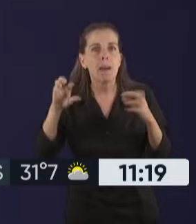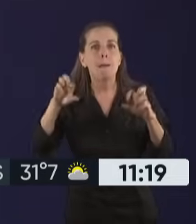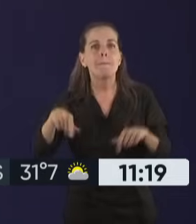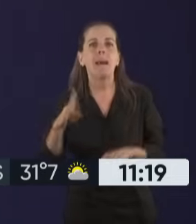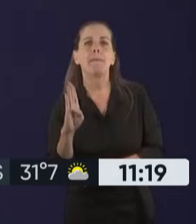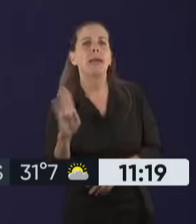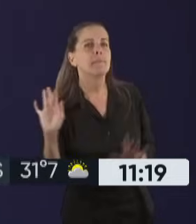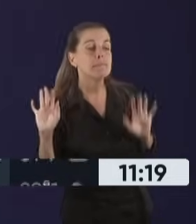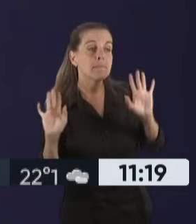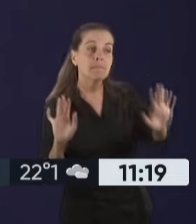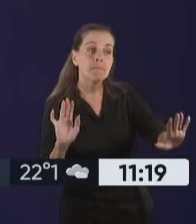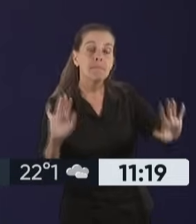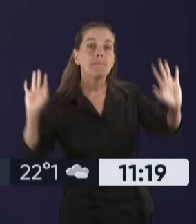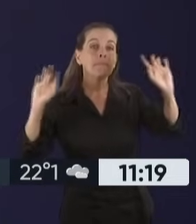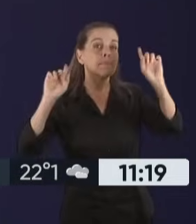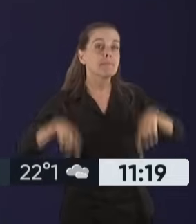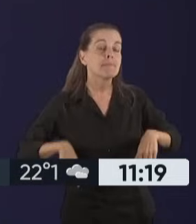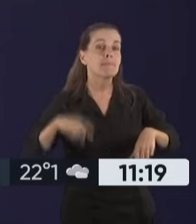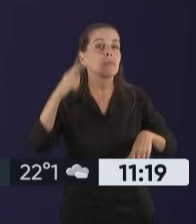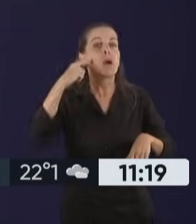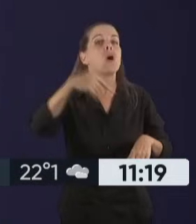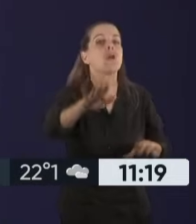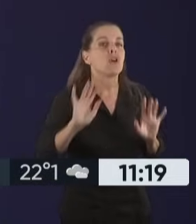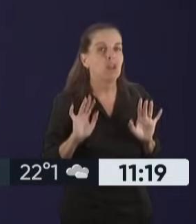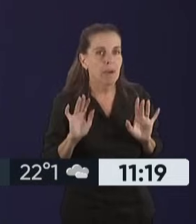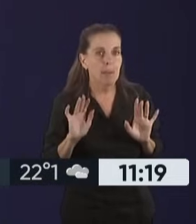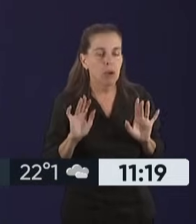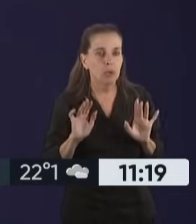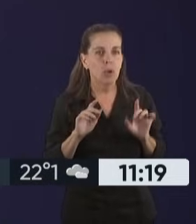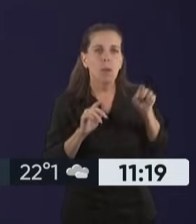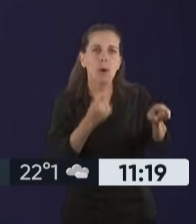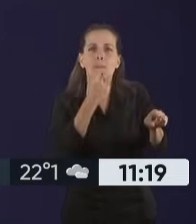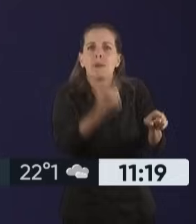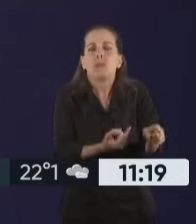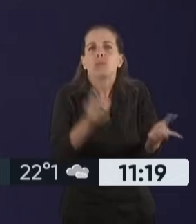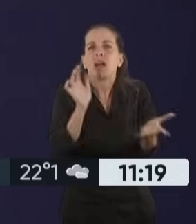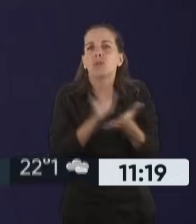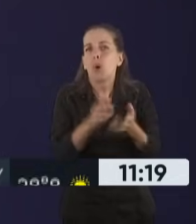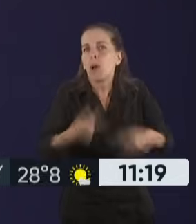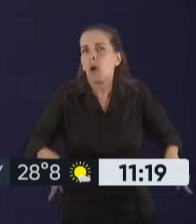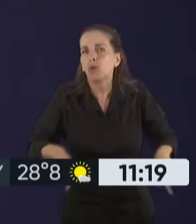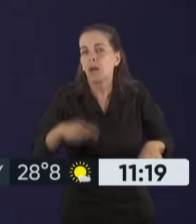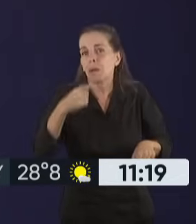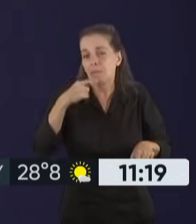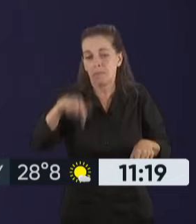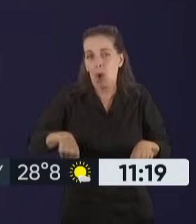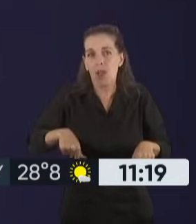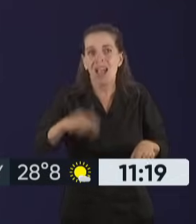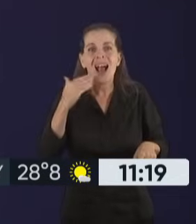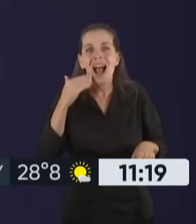Bueno, primero no anticipamos estrategias, claramente, porque me estás preguntando algo sobre una hipótesis que es que